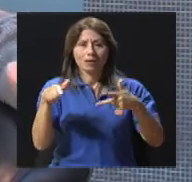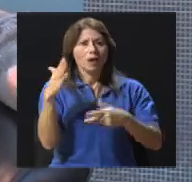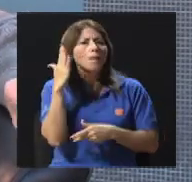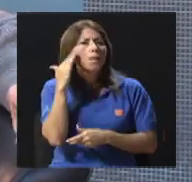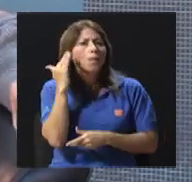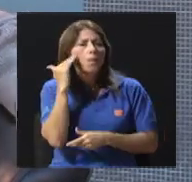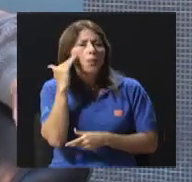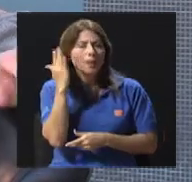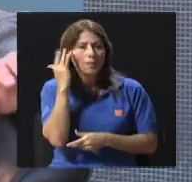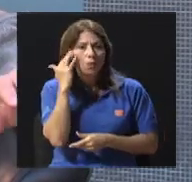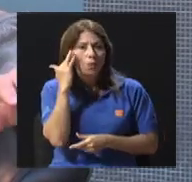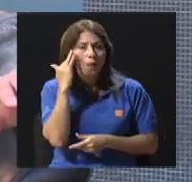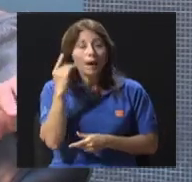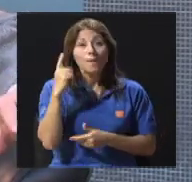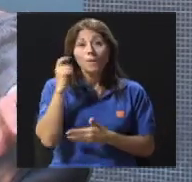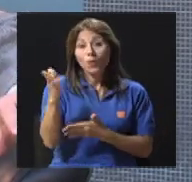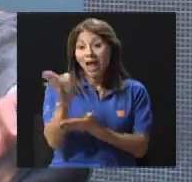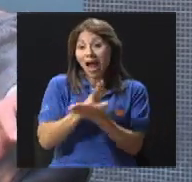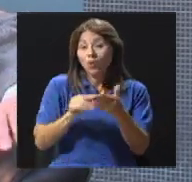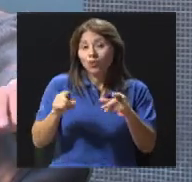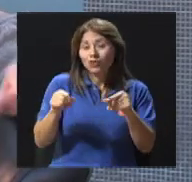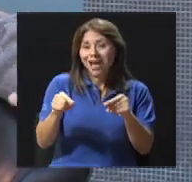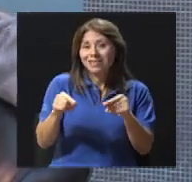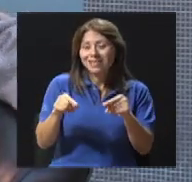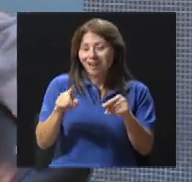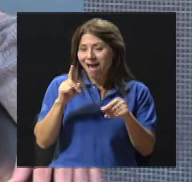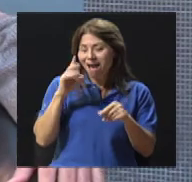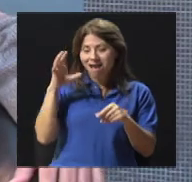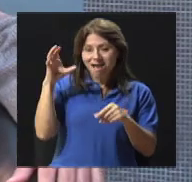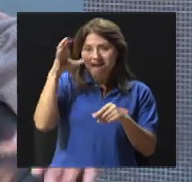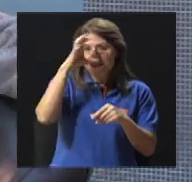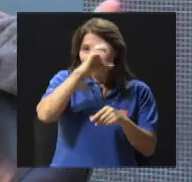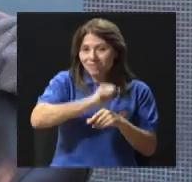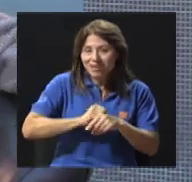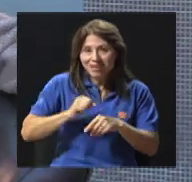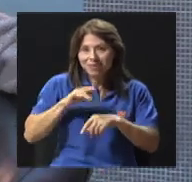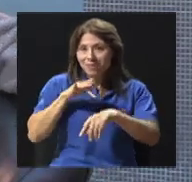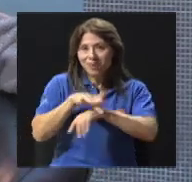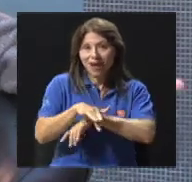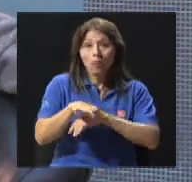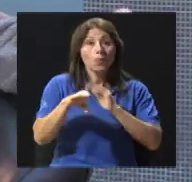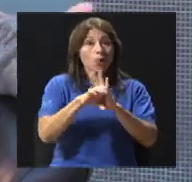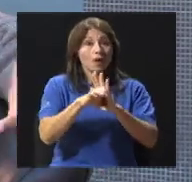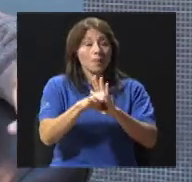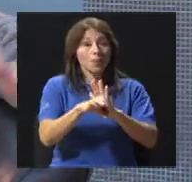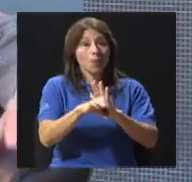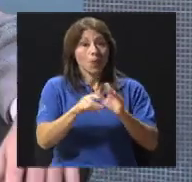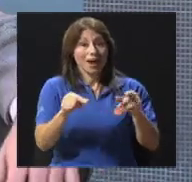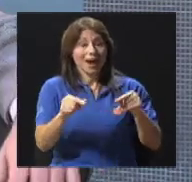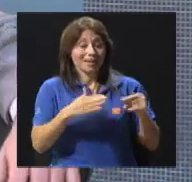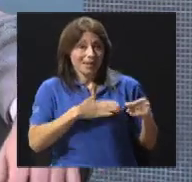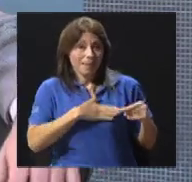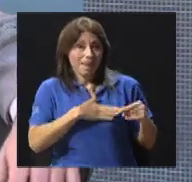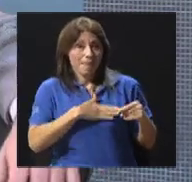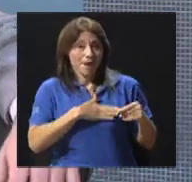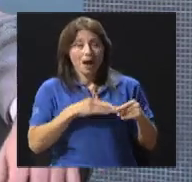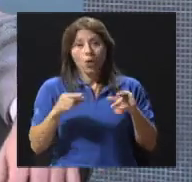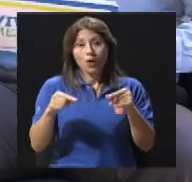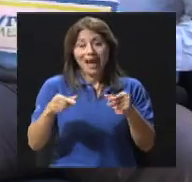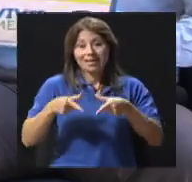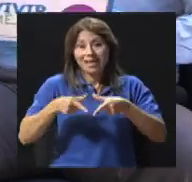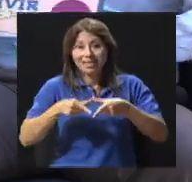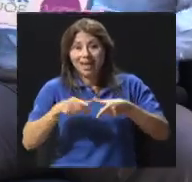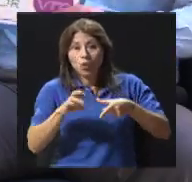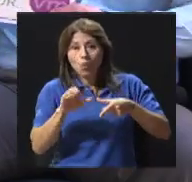ciertos tipos de cáncer que son susceptibles al tamizaje o a la detección temprana, como el caso del mama y cuello uterino. Pero ¿verdad? Tal vez,